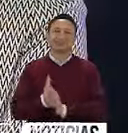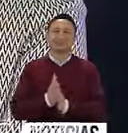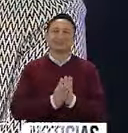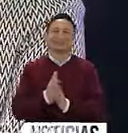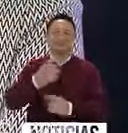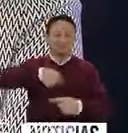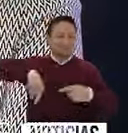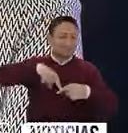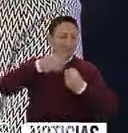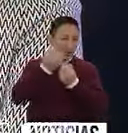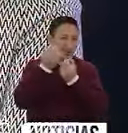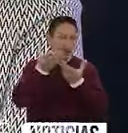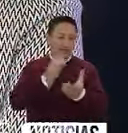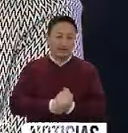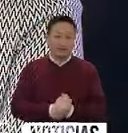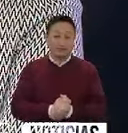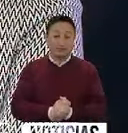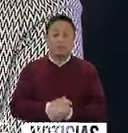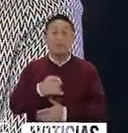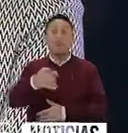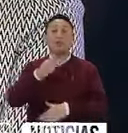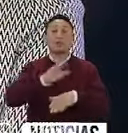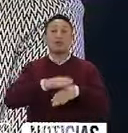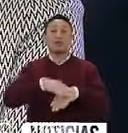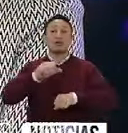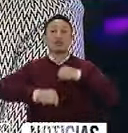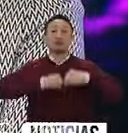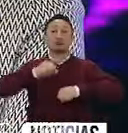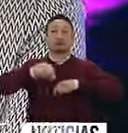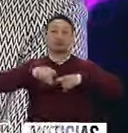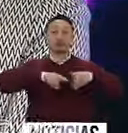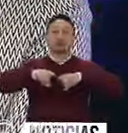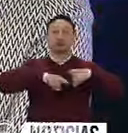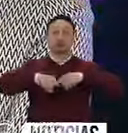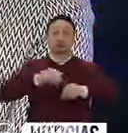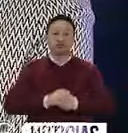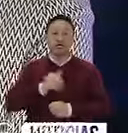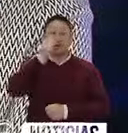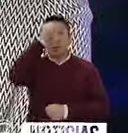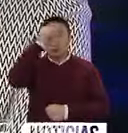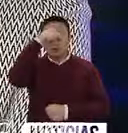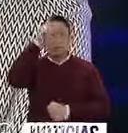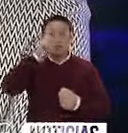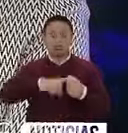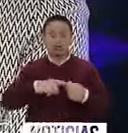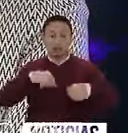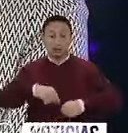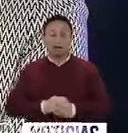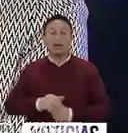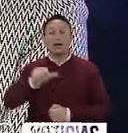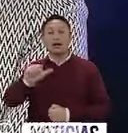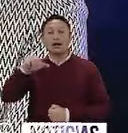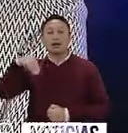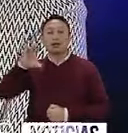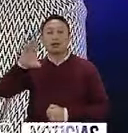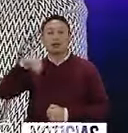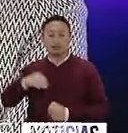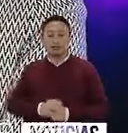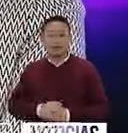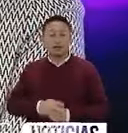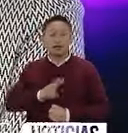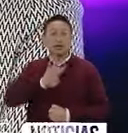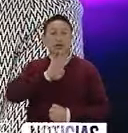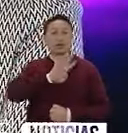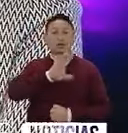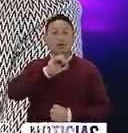De regreso para contarles, debido a una competencia ciclística que se realizará este domingo en Quito, la AMT ejecutará